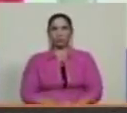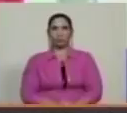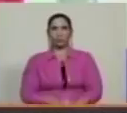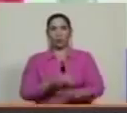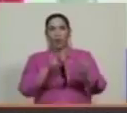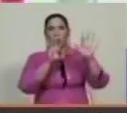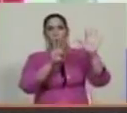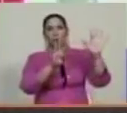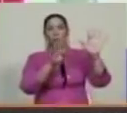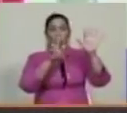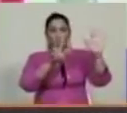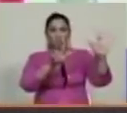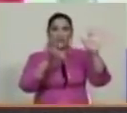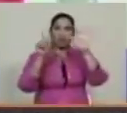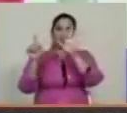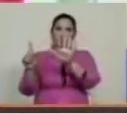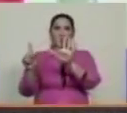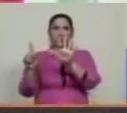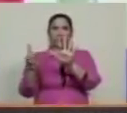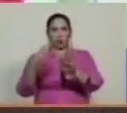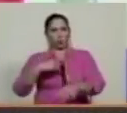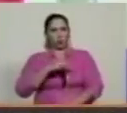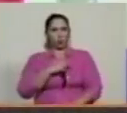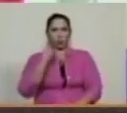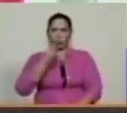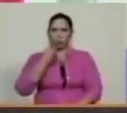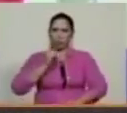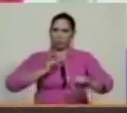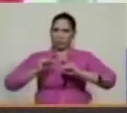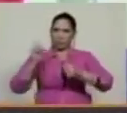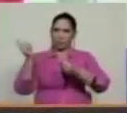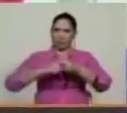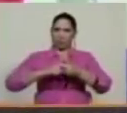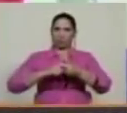86. Ya estábamos nosotros en el movimiento.